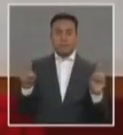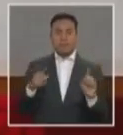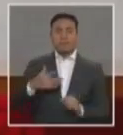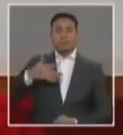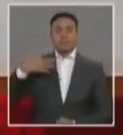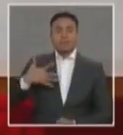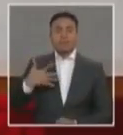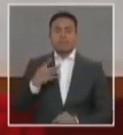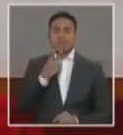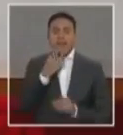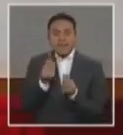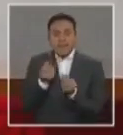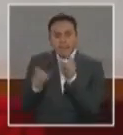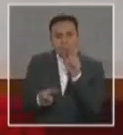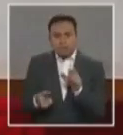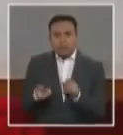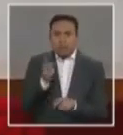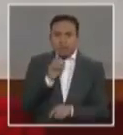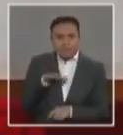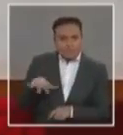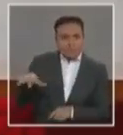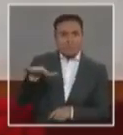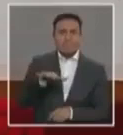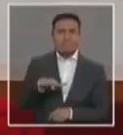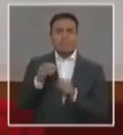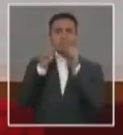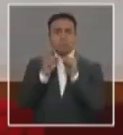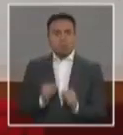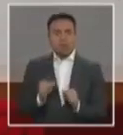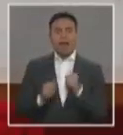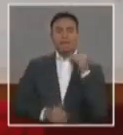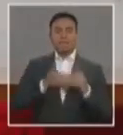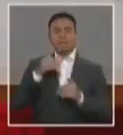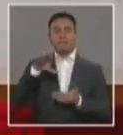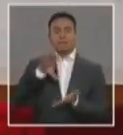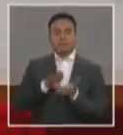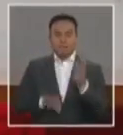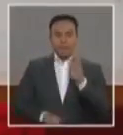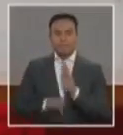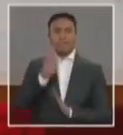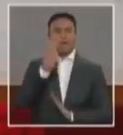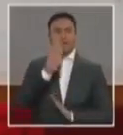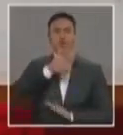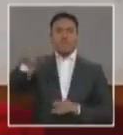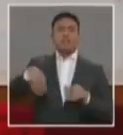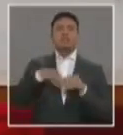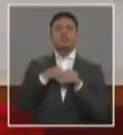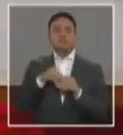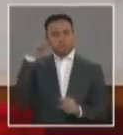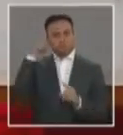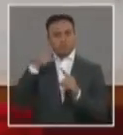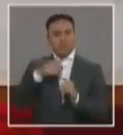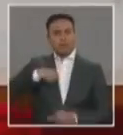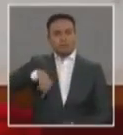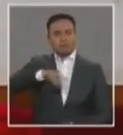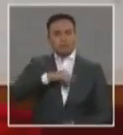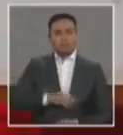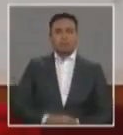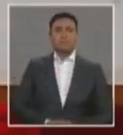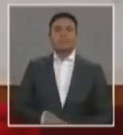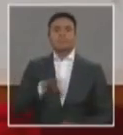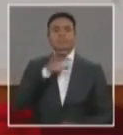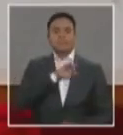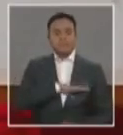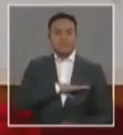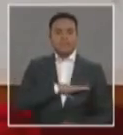lo menciona siempre que hay un problema de sistema no Y ese es un problema que de verdad tenemos que saber abordarlo y que siempre la derecha